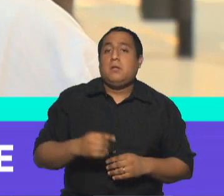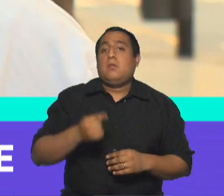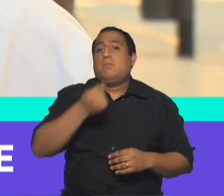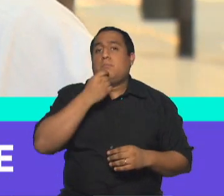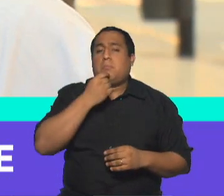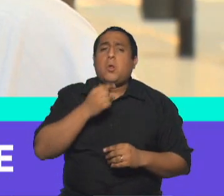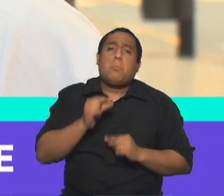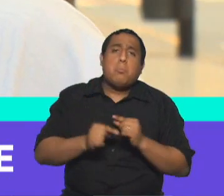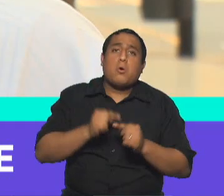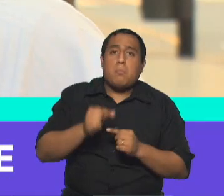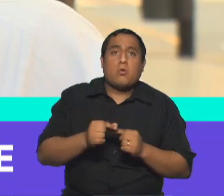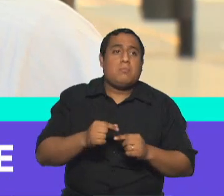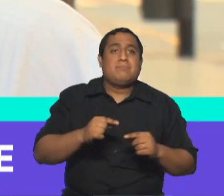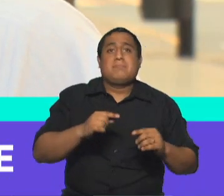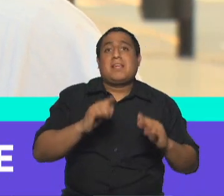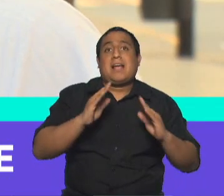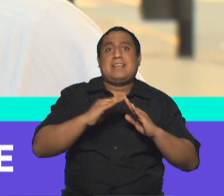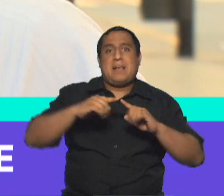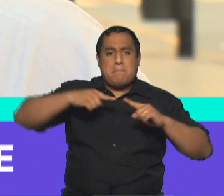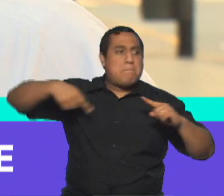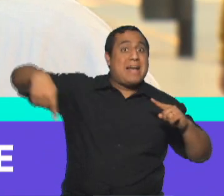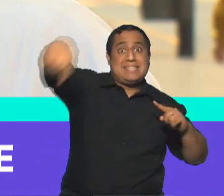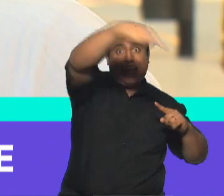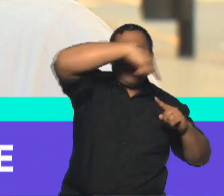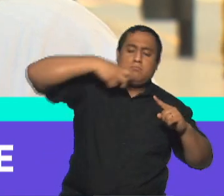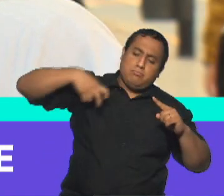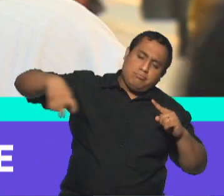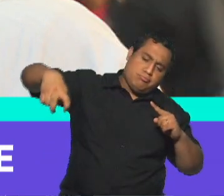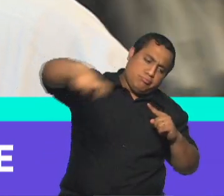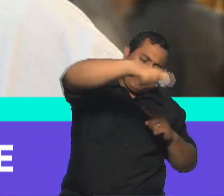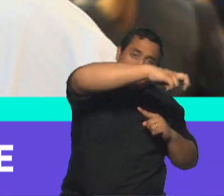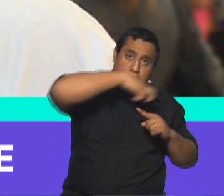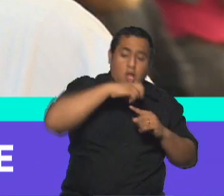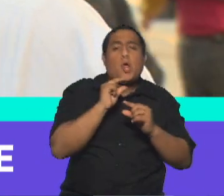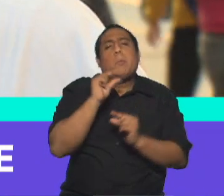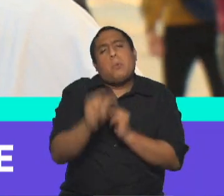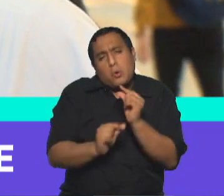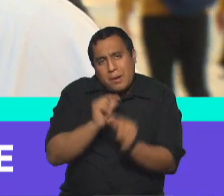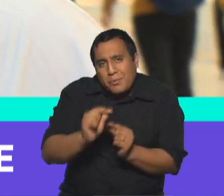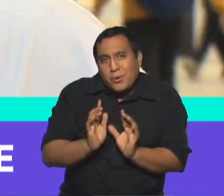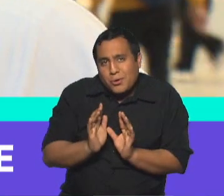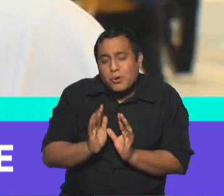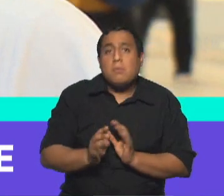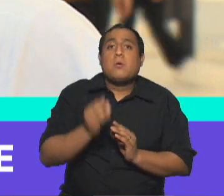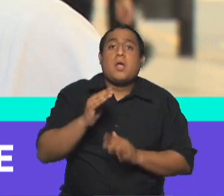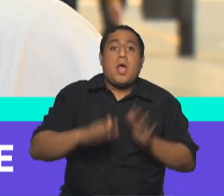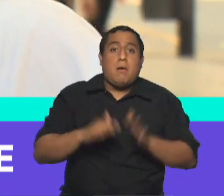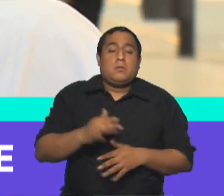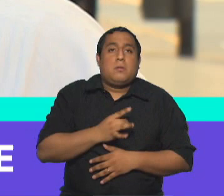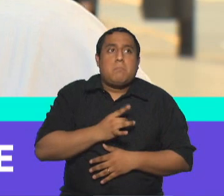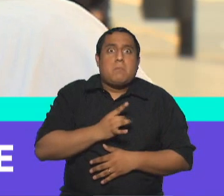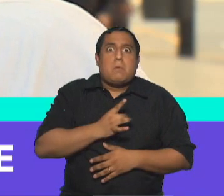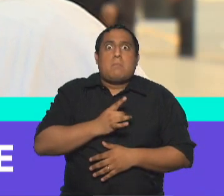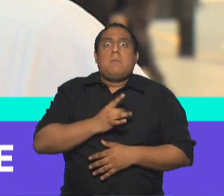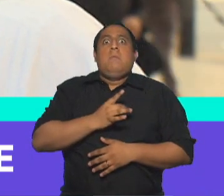con una vuelta a la manzana, e ir avanzando muy poco a poco, porque a veces queda una frecuencia cardíaca más